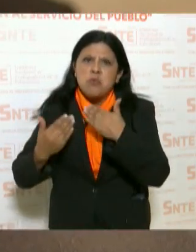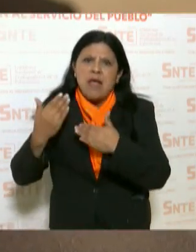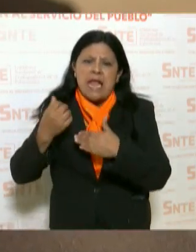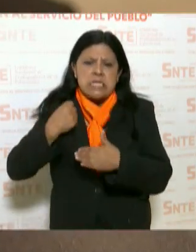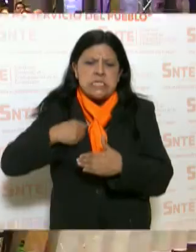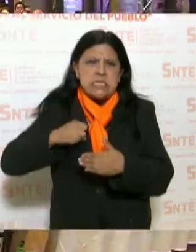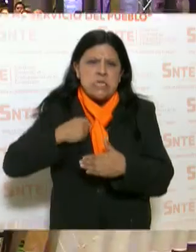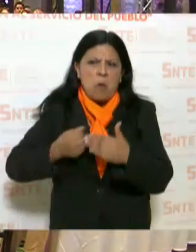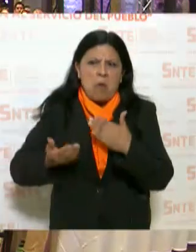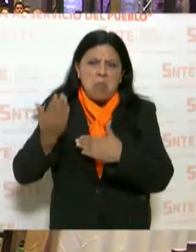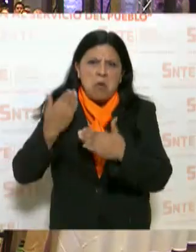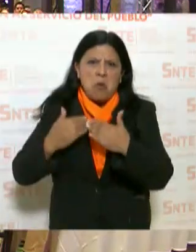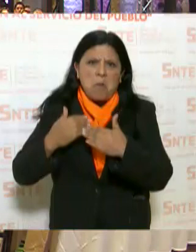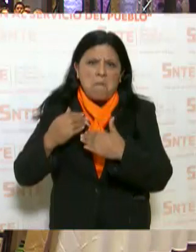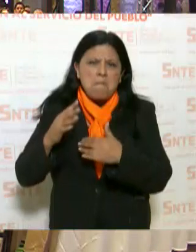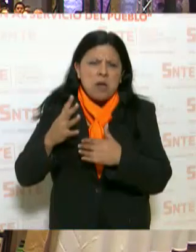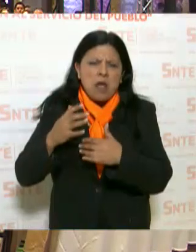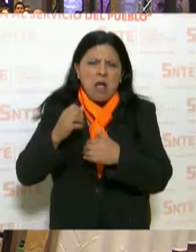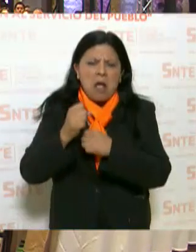pasado.